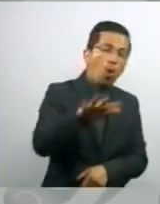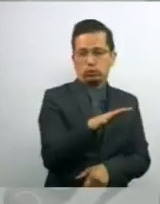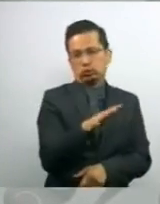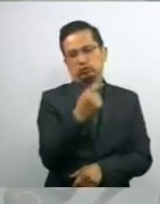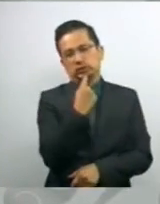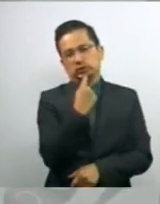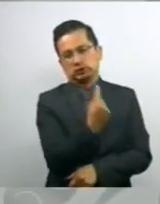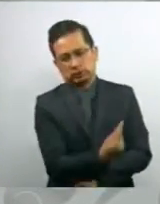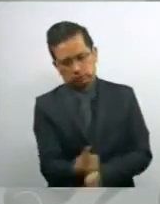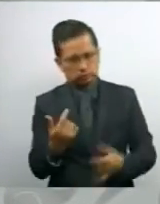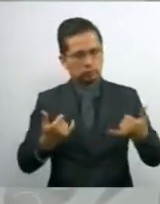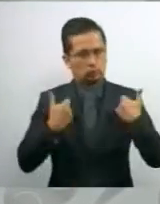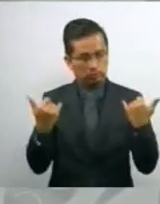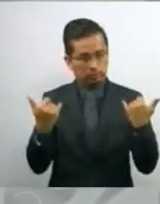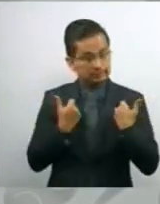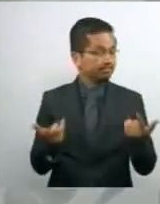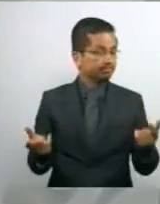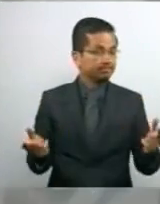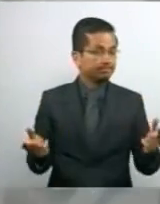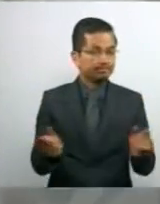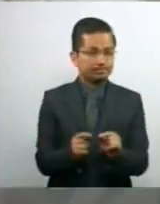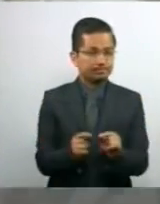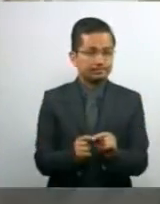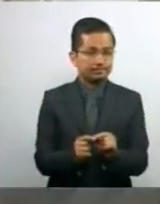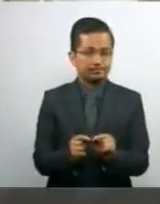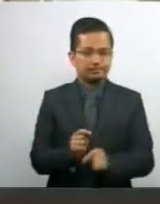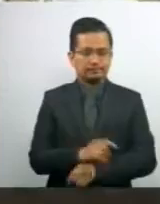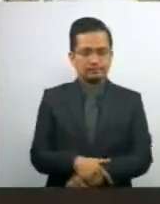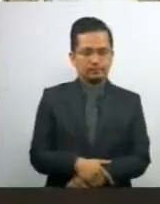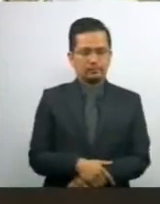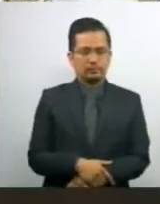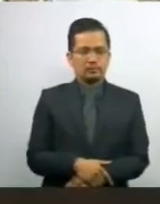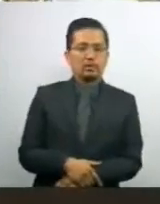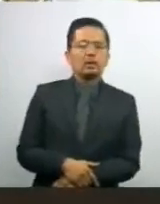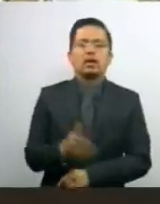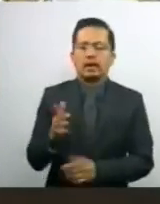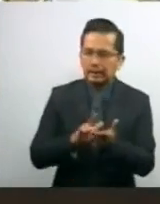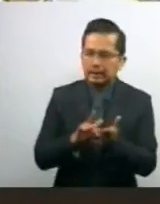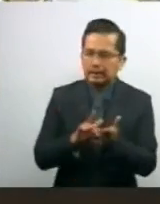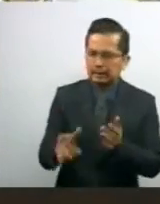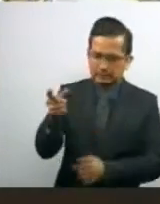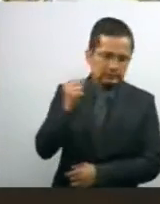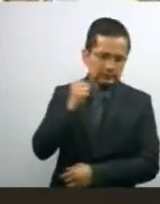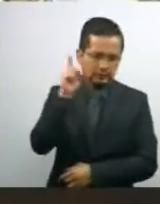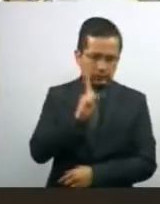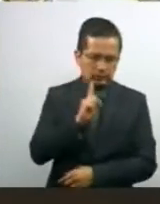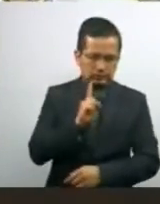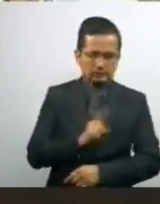adolescentes. Es cuanto, Presidente. Muchas gracias, senadora Reynoso Sánchez.